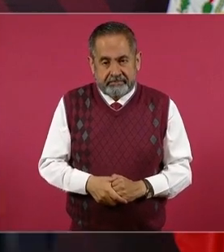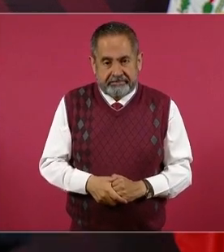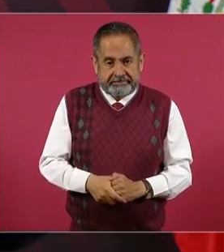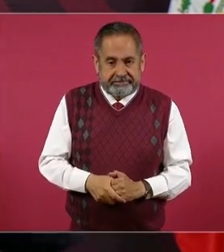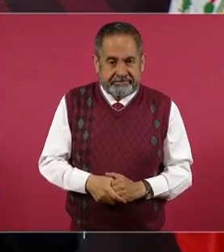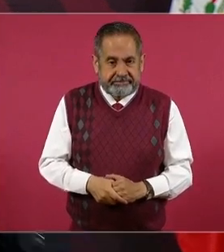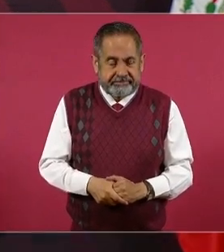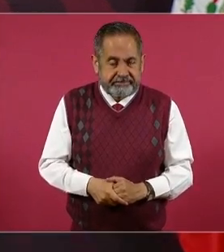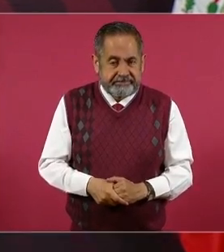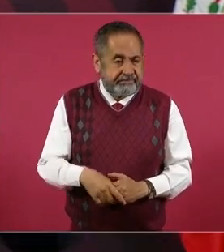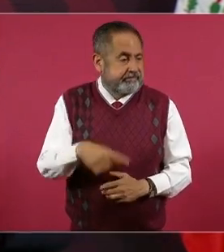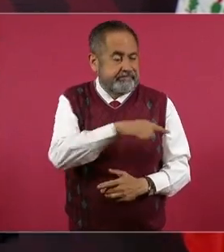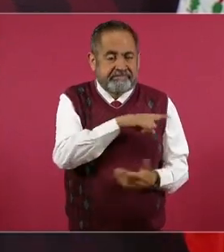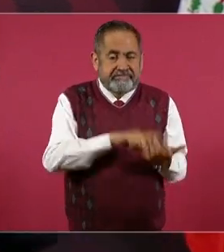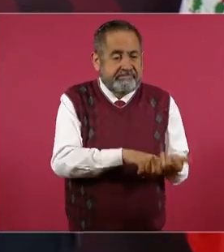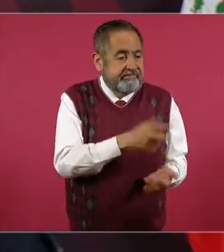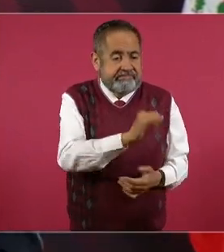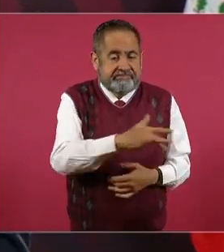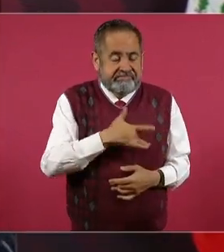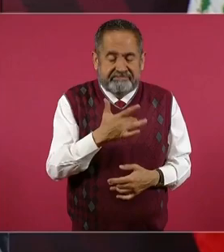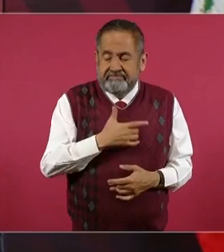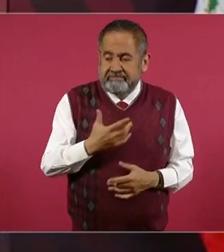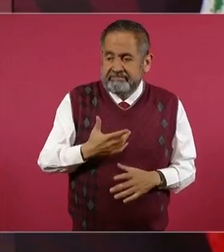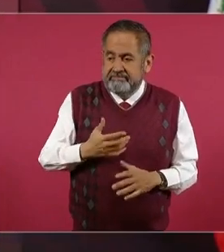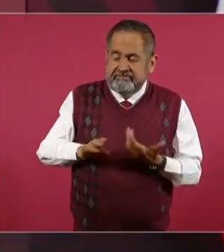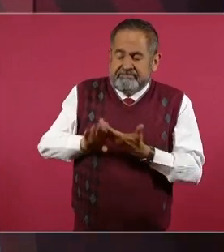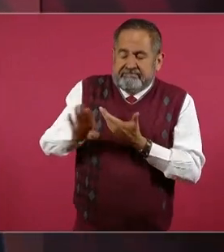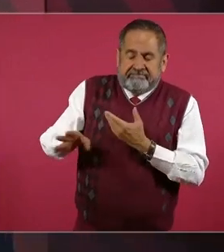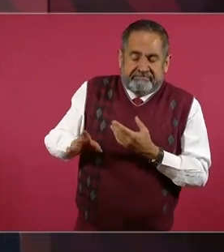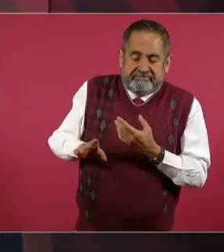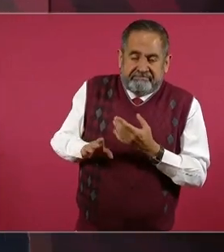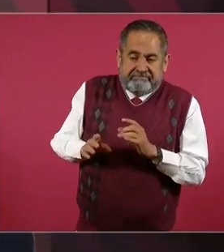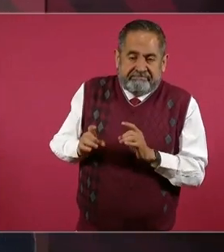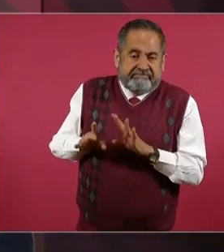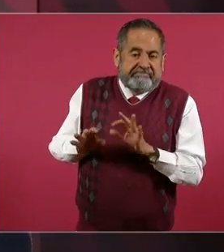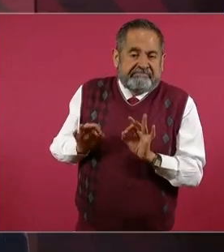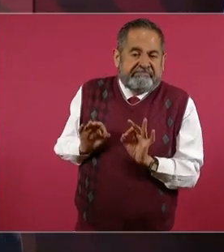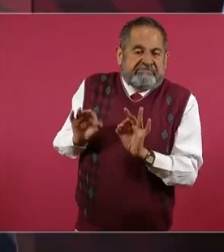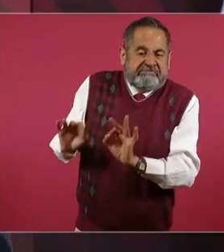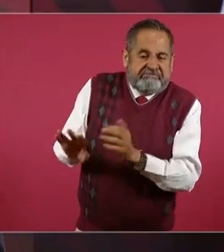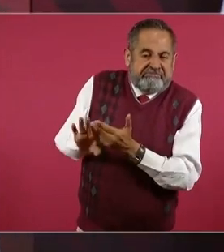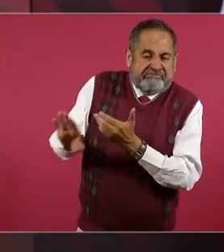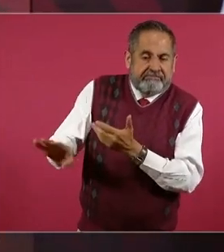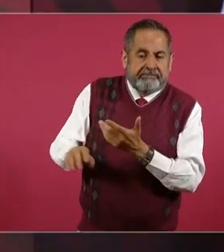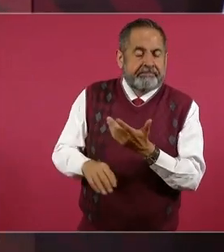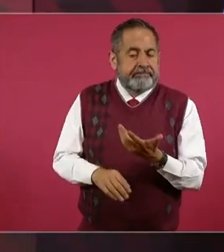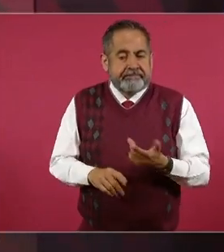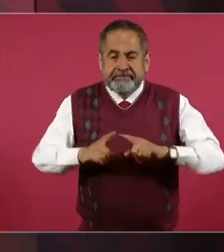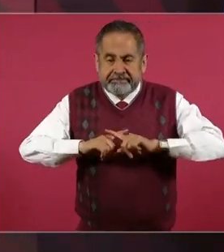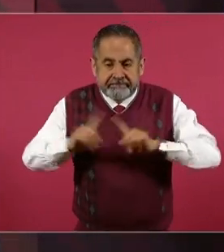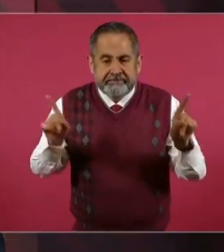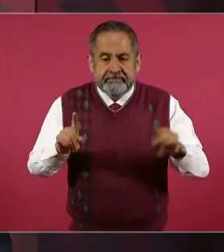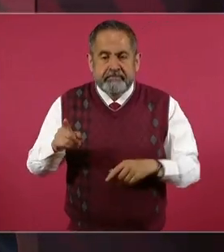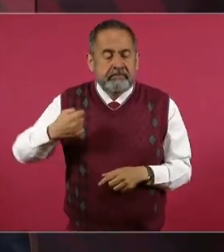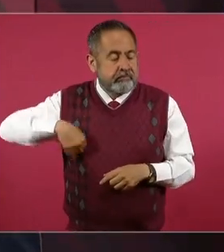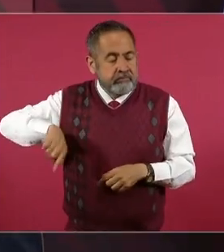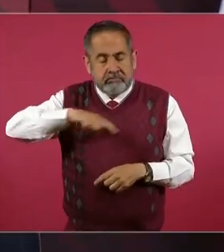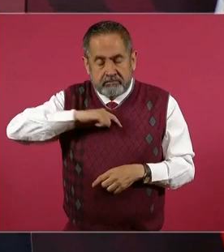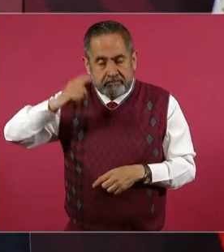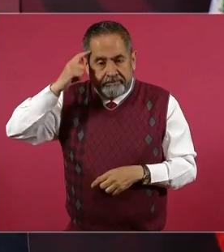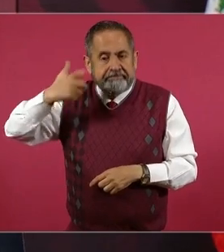Les sale su clasismo, su racismo. Y lo que nosotros